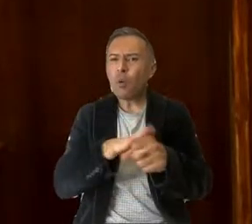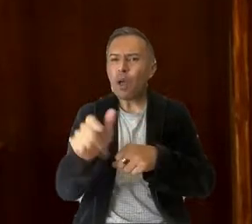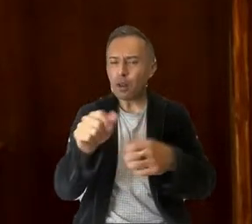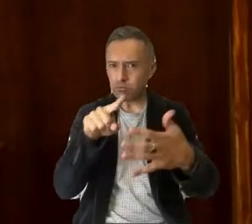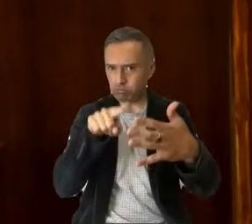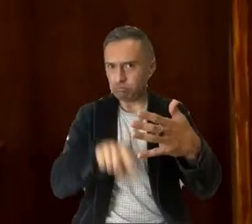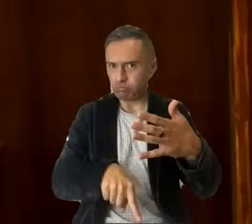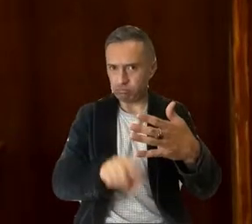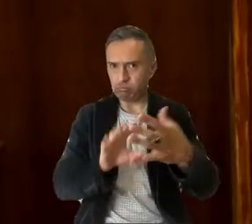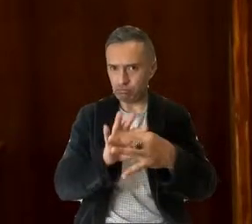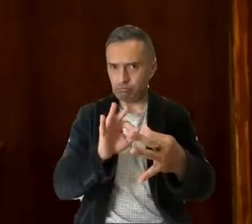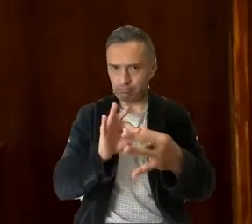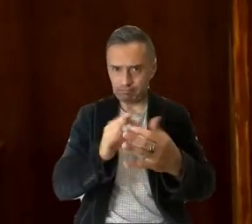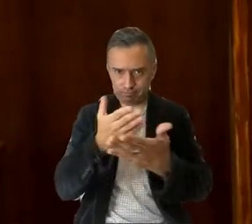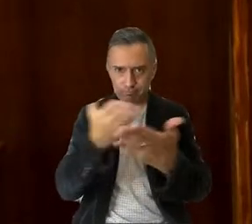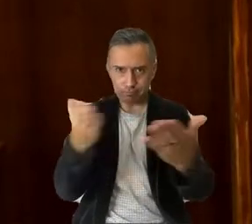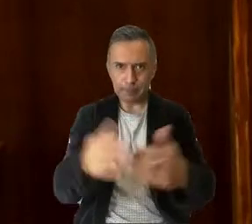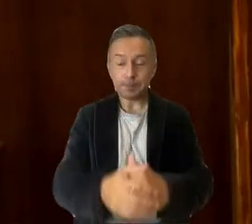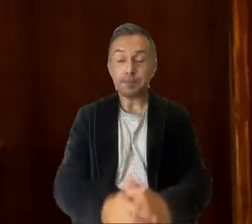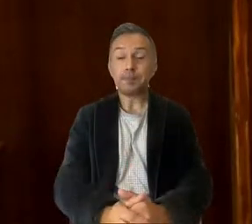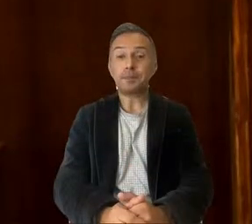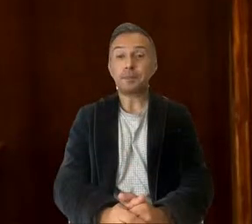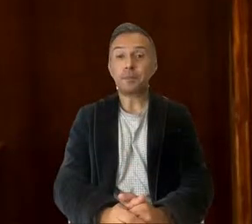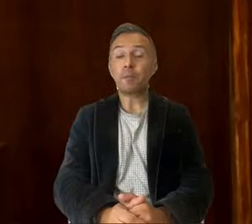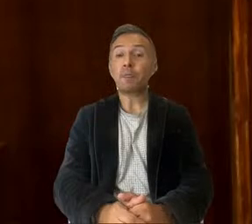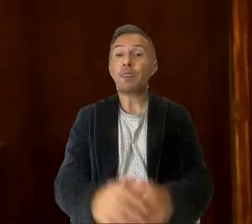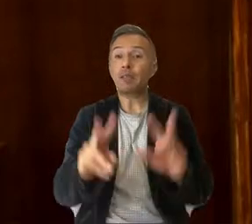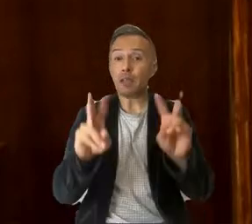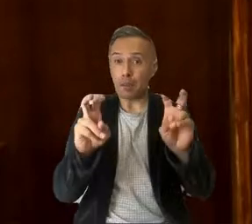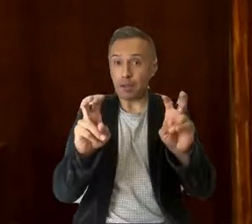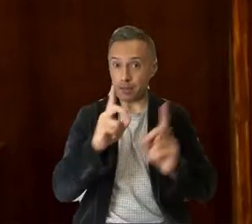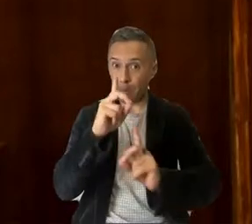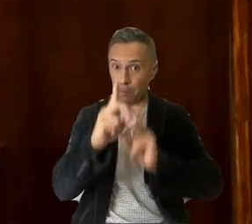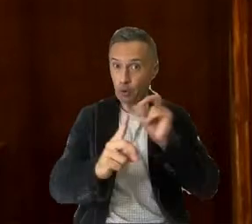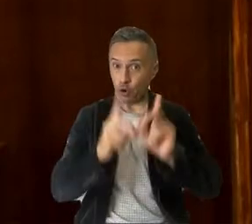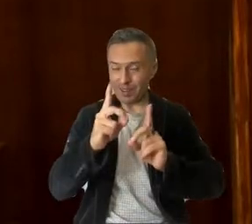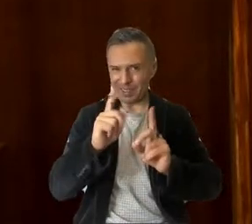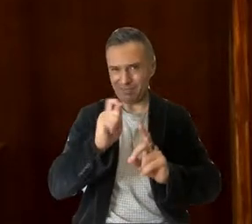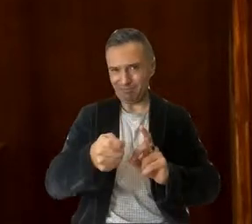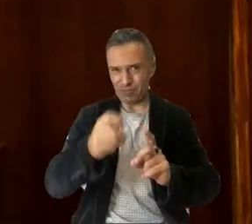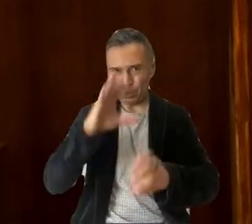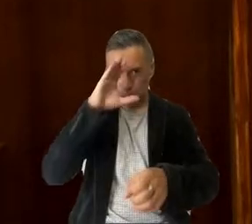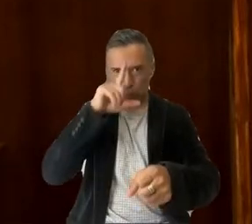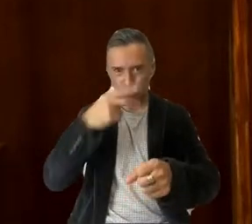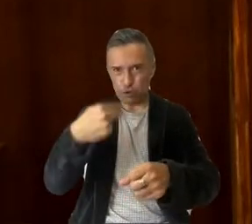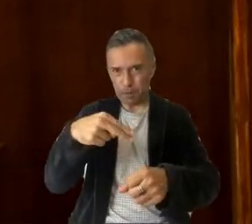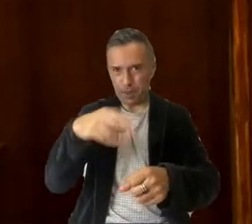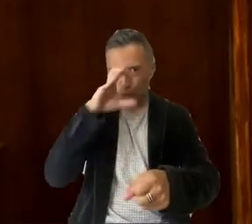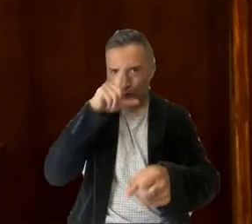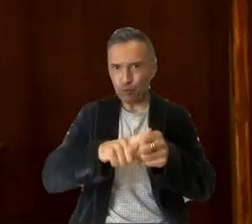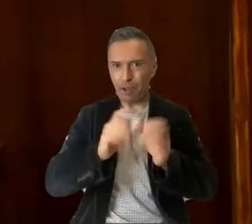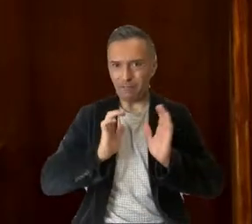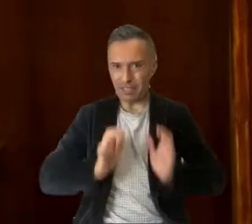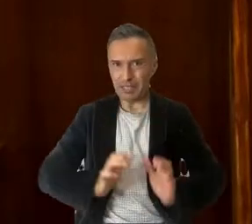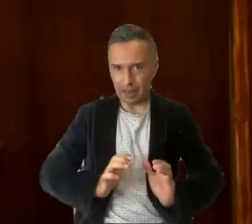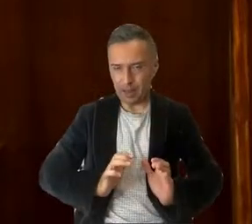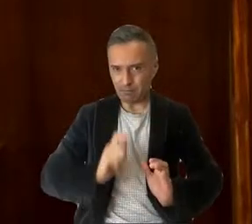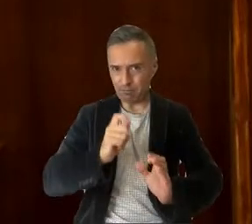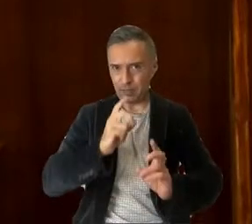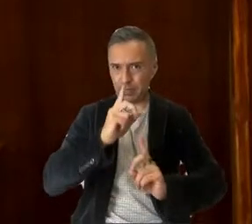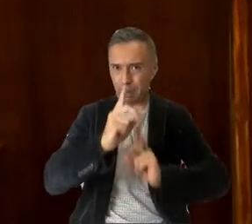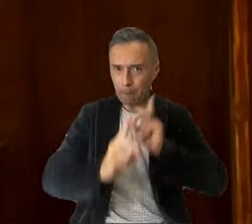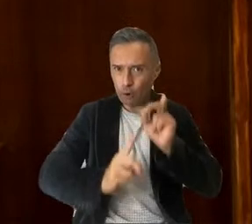consideraciones, compañeras y compañeros. La cultura física es el deporte y el